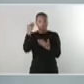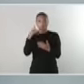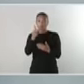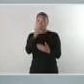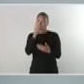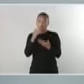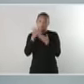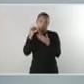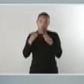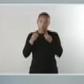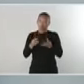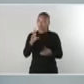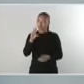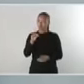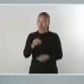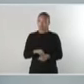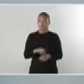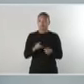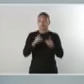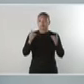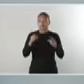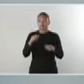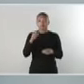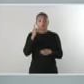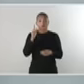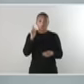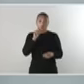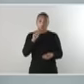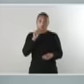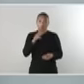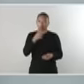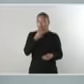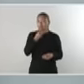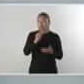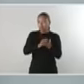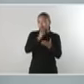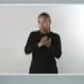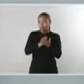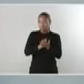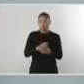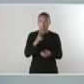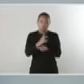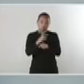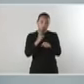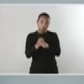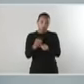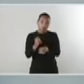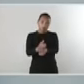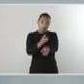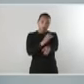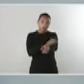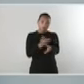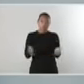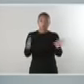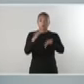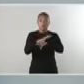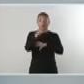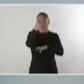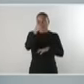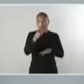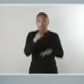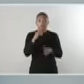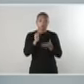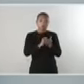padres por eso ante ti tamaulipeca y tamaulipeco te invito a que nos acompañes a cambiarle el rostro a Tamaulipas